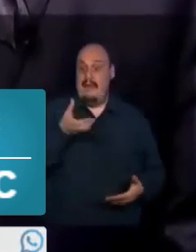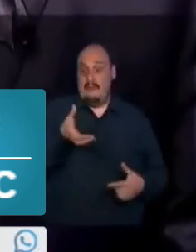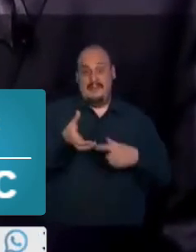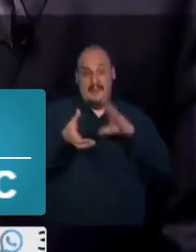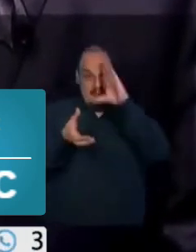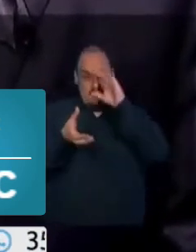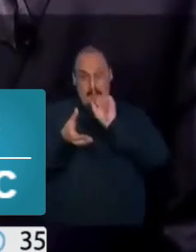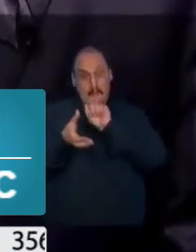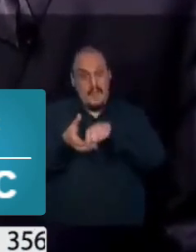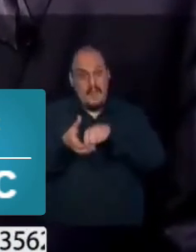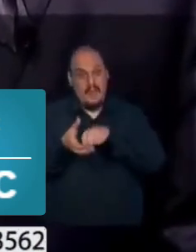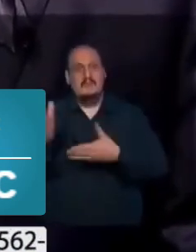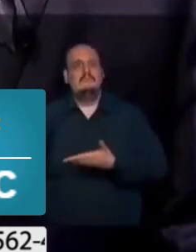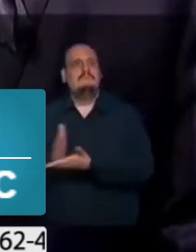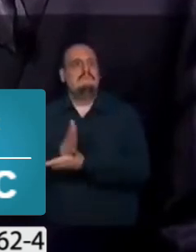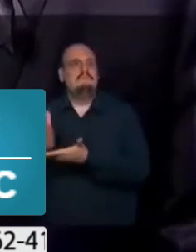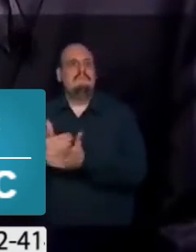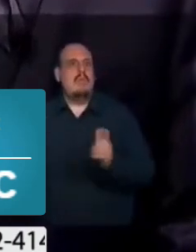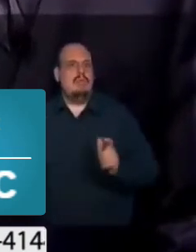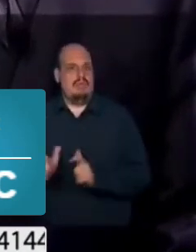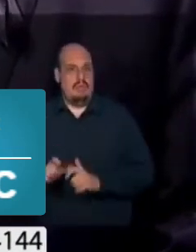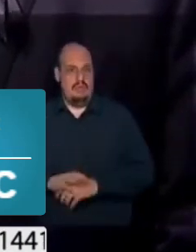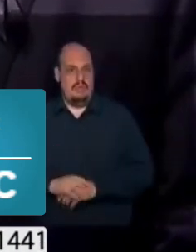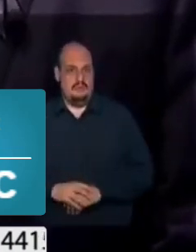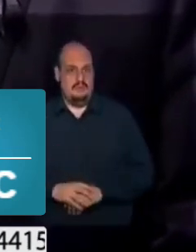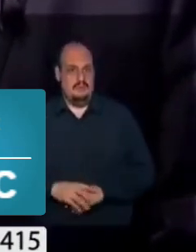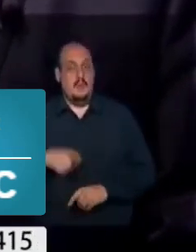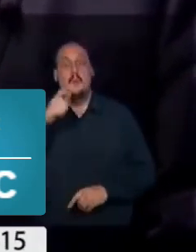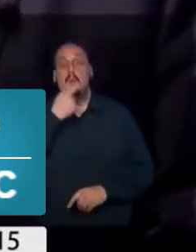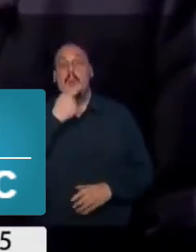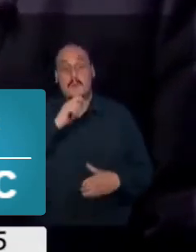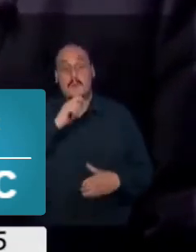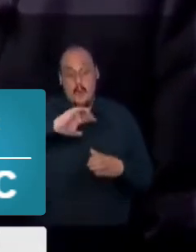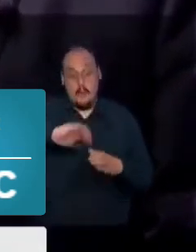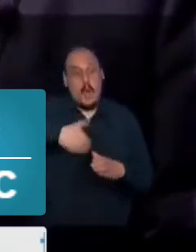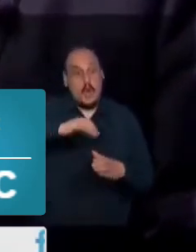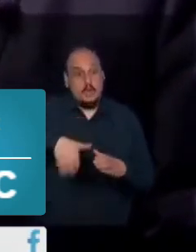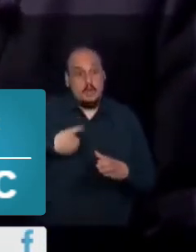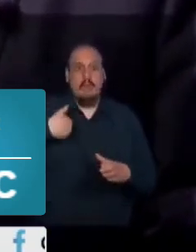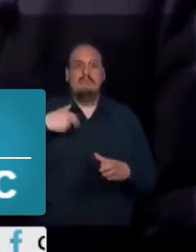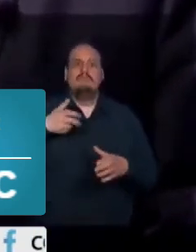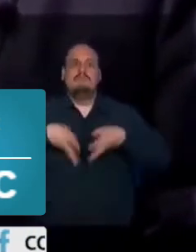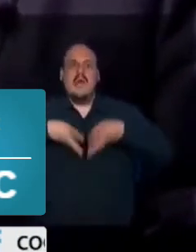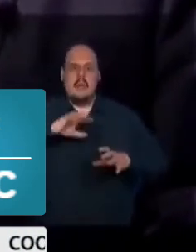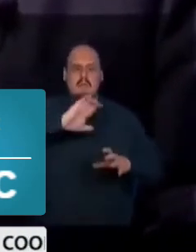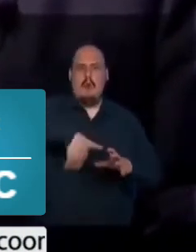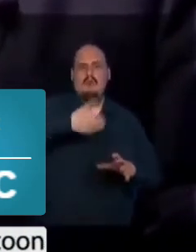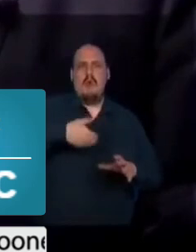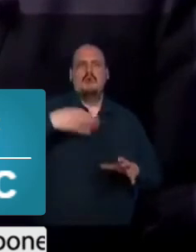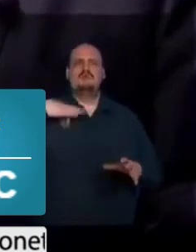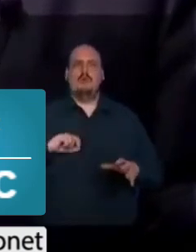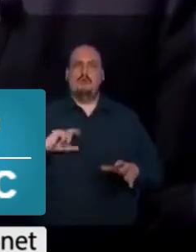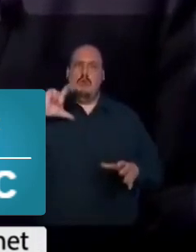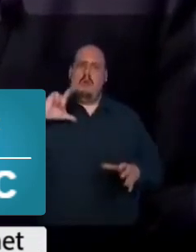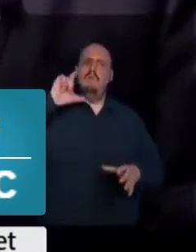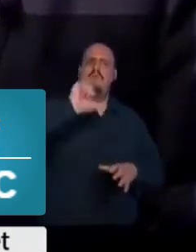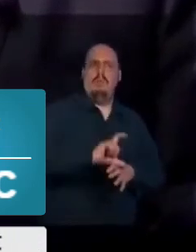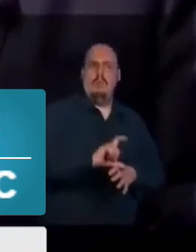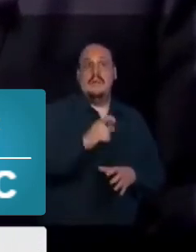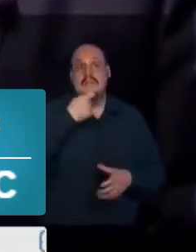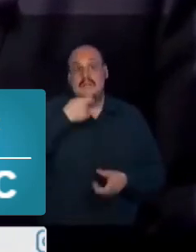a nestor kirner que después finalmente fue el presidente la segunda oportunidad que hubo Bot Cuándo fue muy